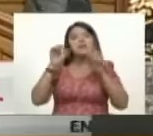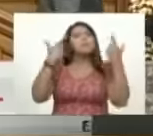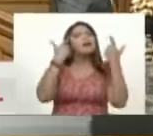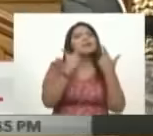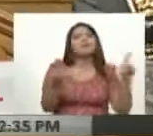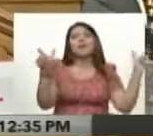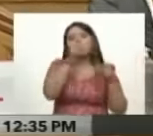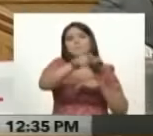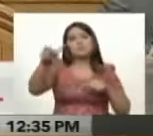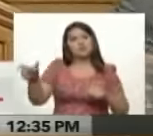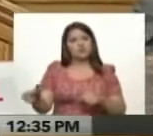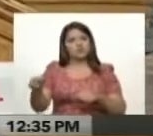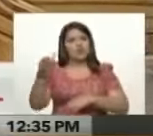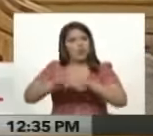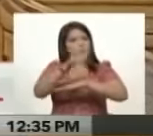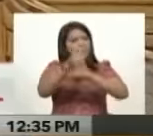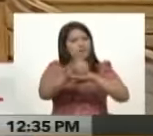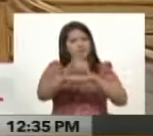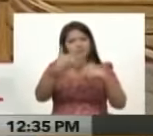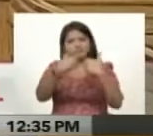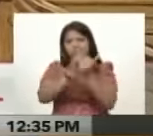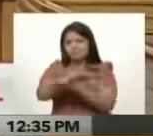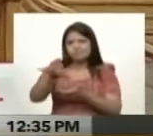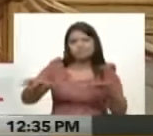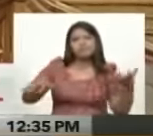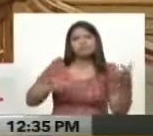que busca liberar a los